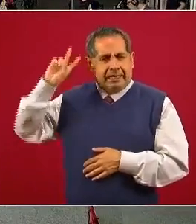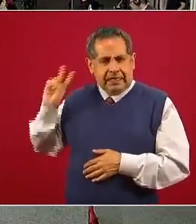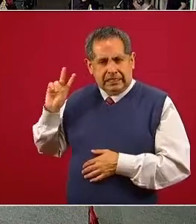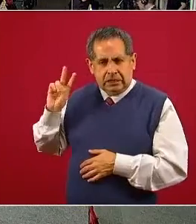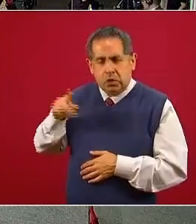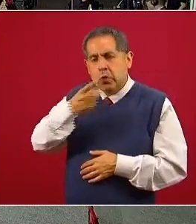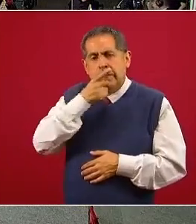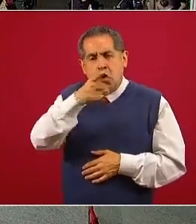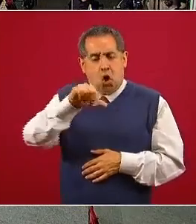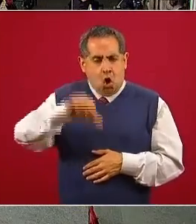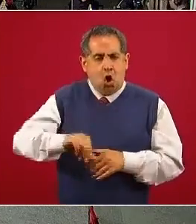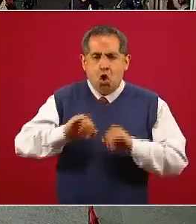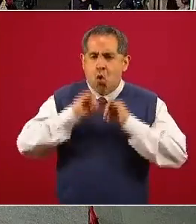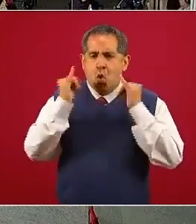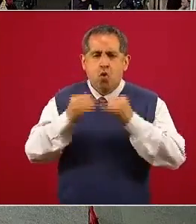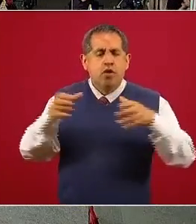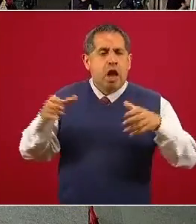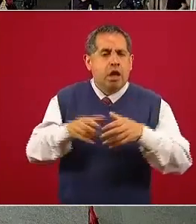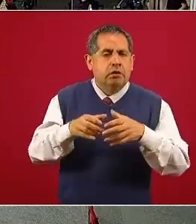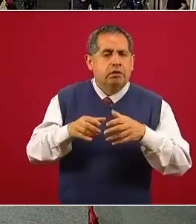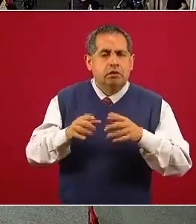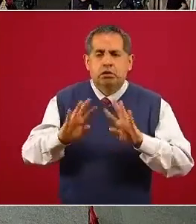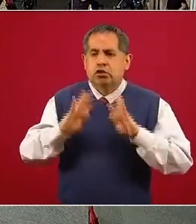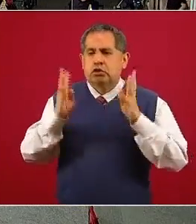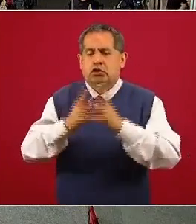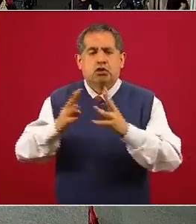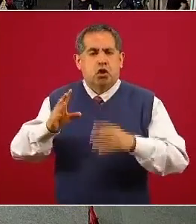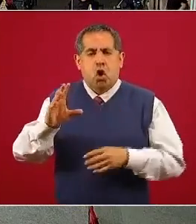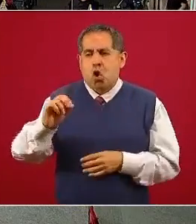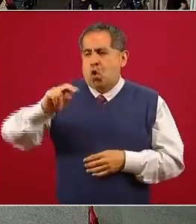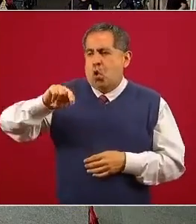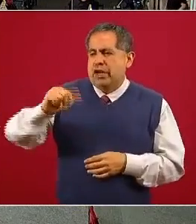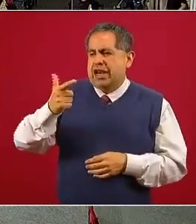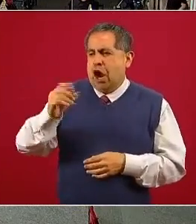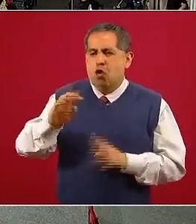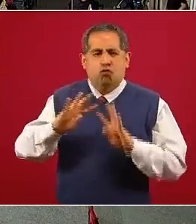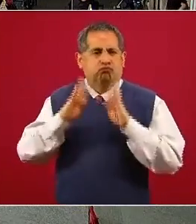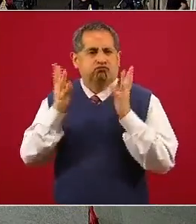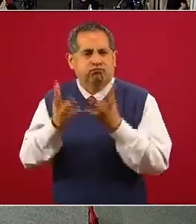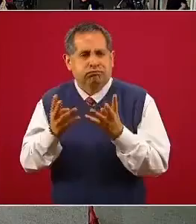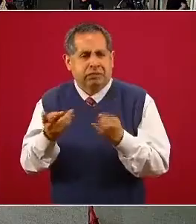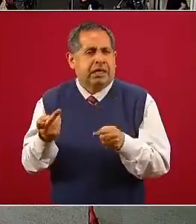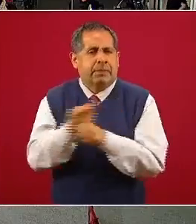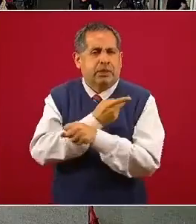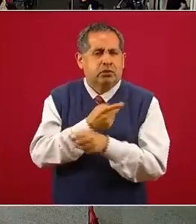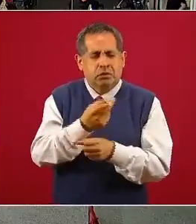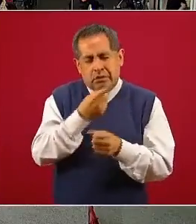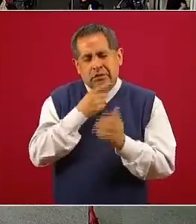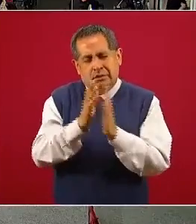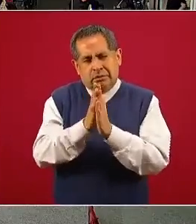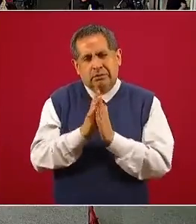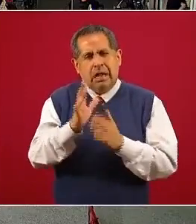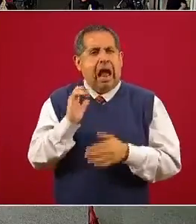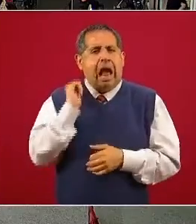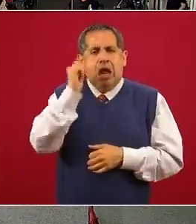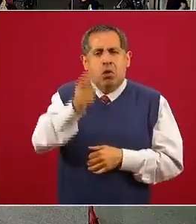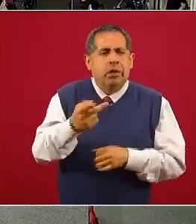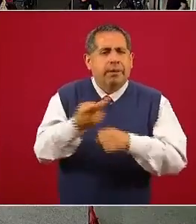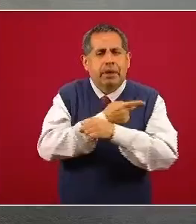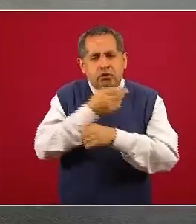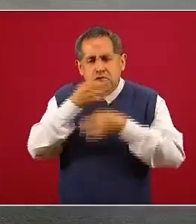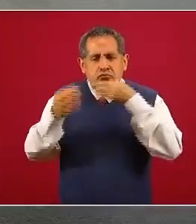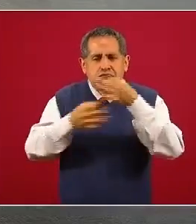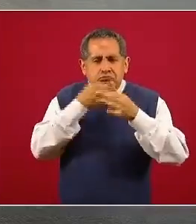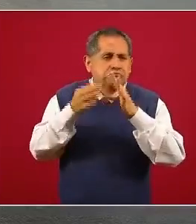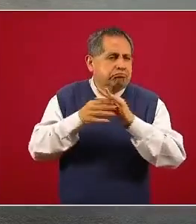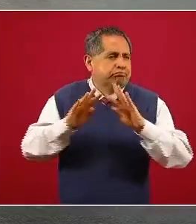que hoy iba a tener una reunión en el Consejo con los gobernadores. Sí. Quisiera que me hiciera favor de darme algún adelanto de lo que